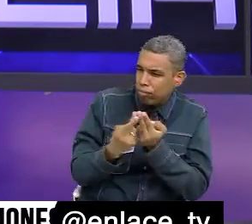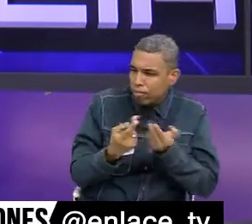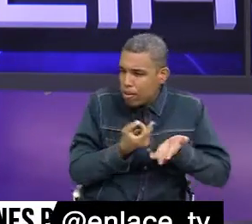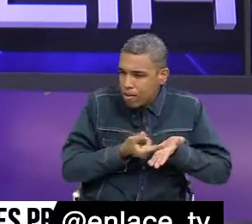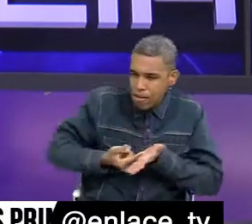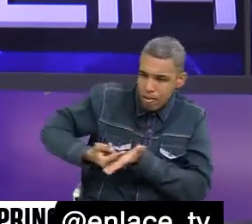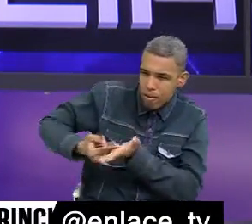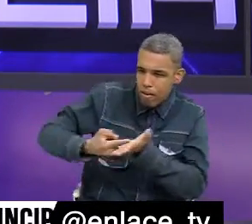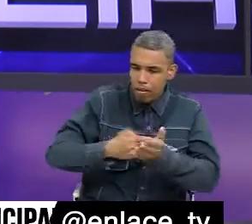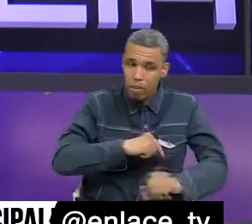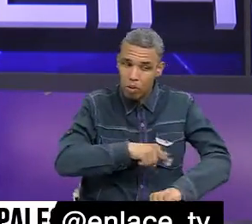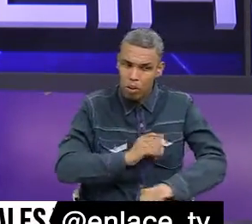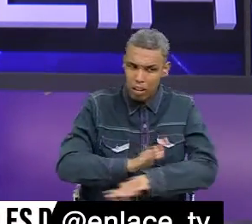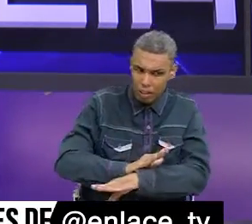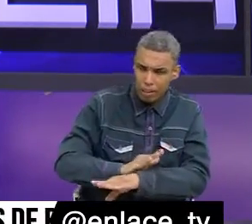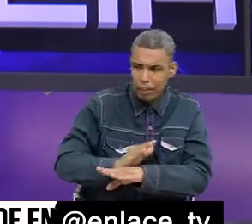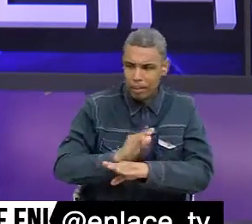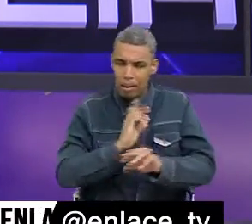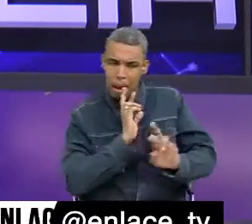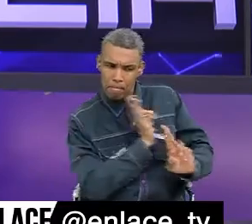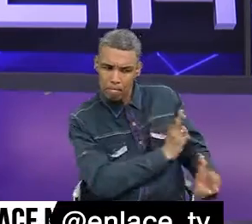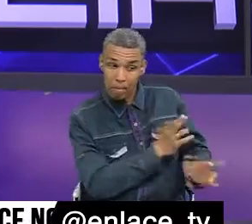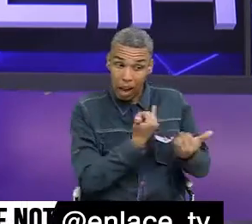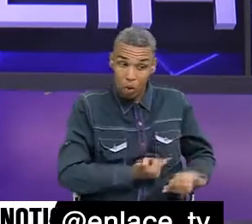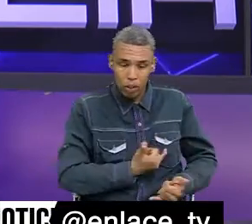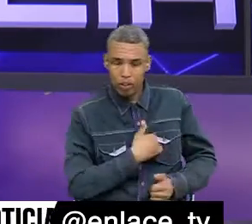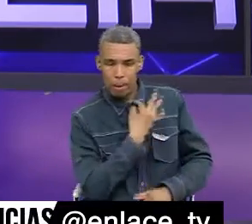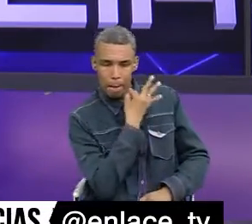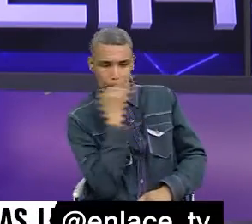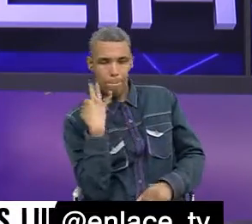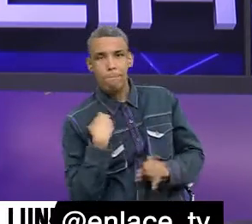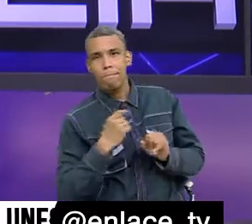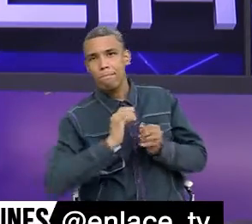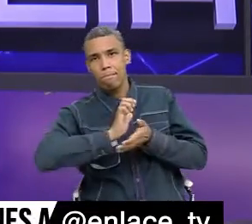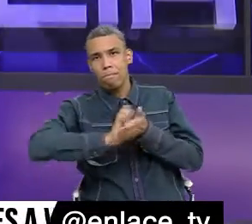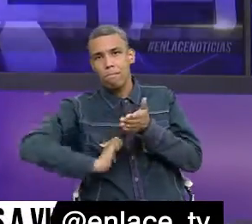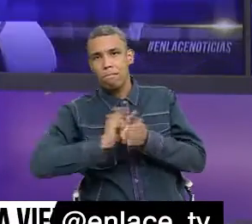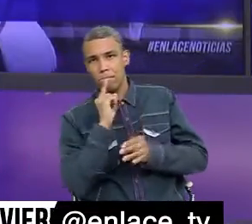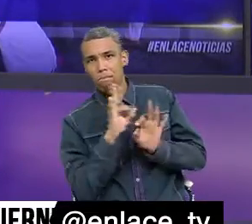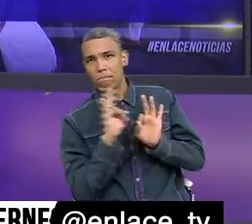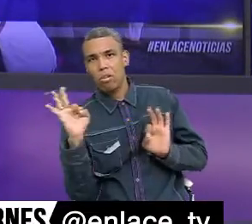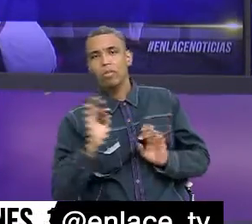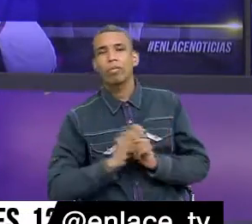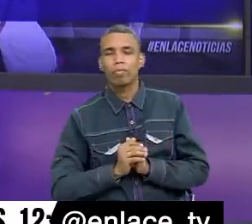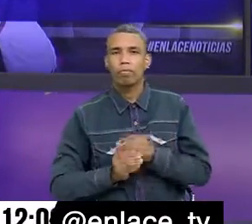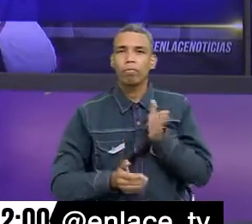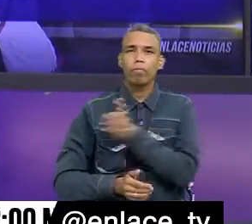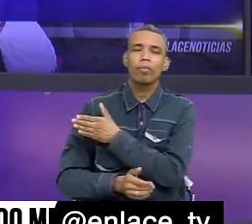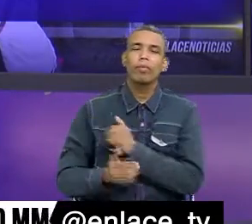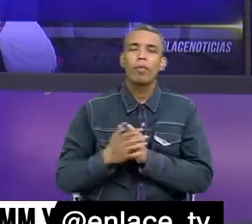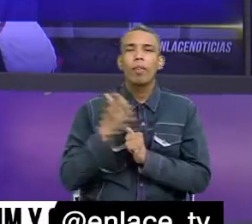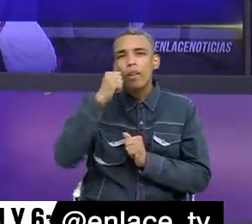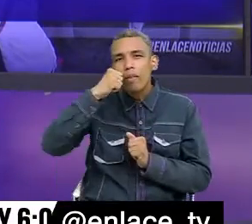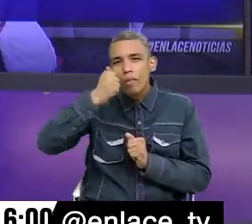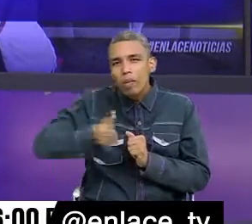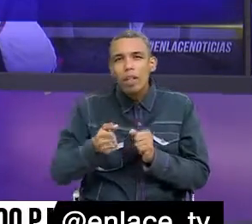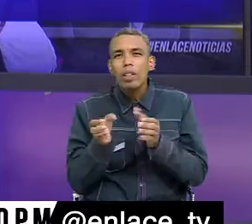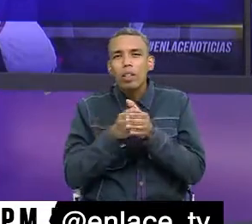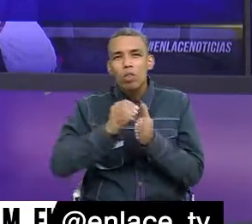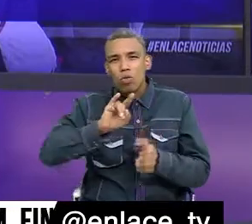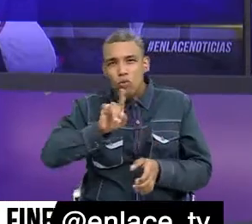en horas de la tarde de hoy. En otras noticias, la Unión Sindical Obrera Uso realizará asamblea mañana por el proyecto de modernización de la refinería de